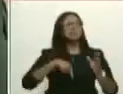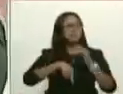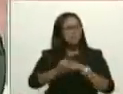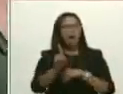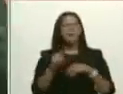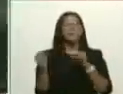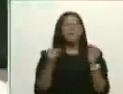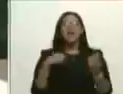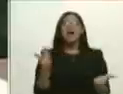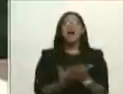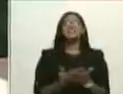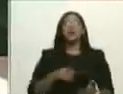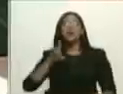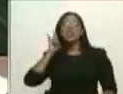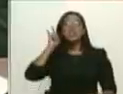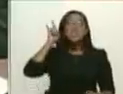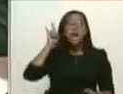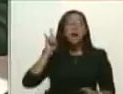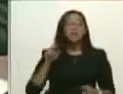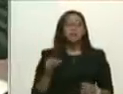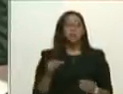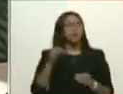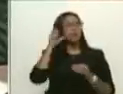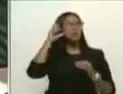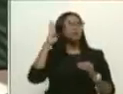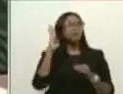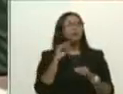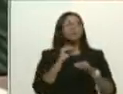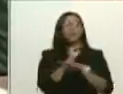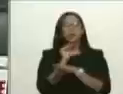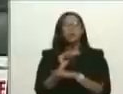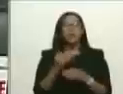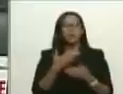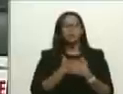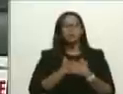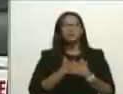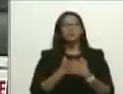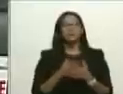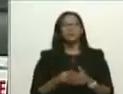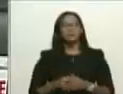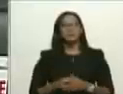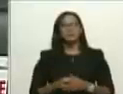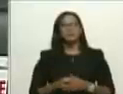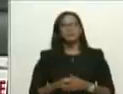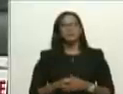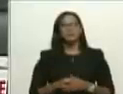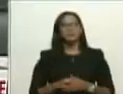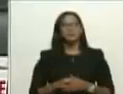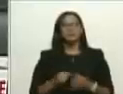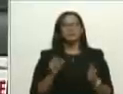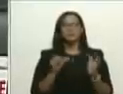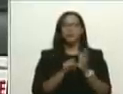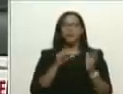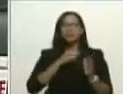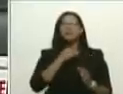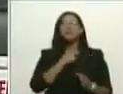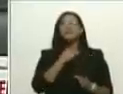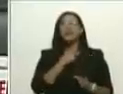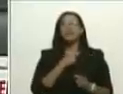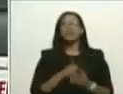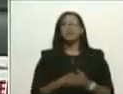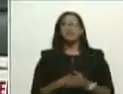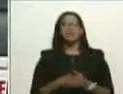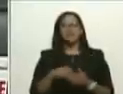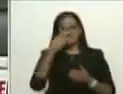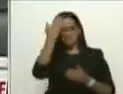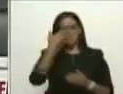hasta con el diablo, con el favor de Dios y sus bendiciones y protección. Este padre Carlos que nos puede echar la bendición. ¿Dónde está el padre? Bueno, écheme